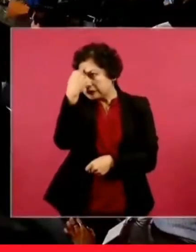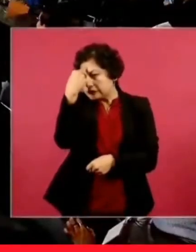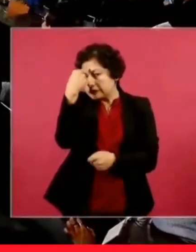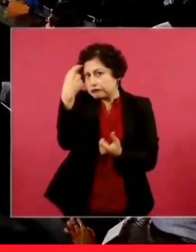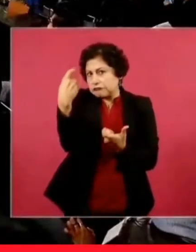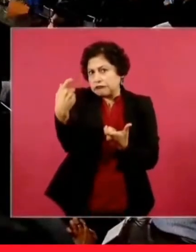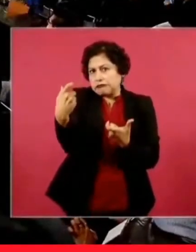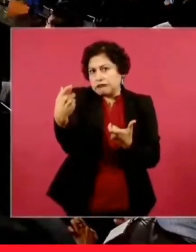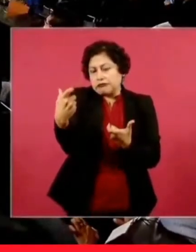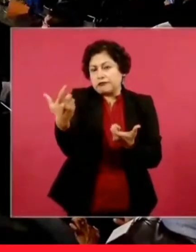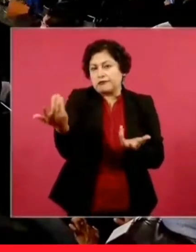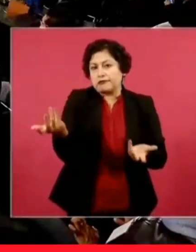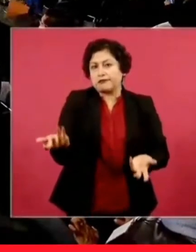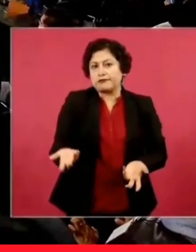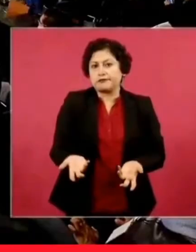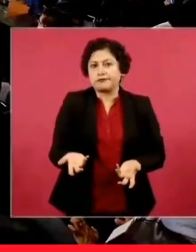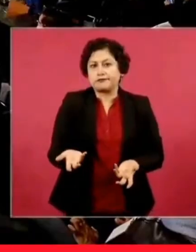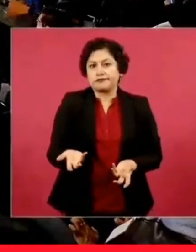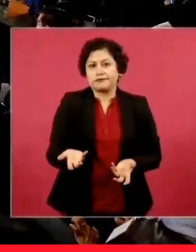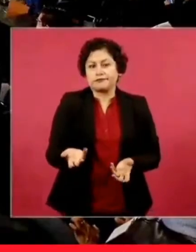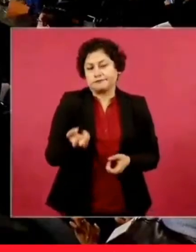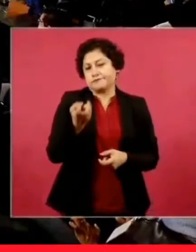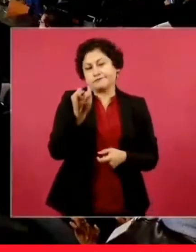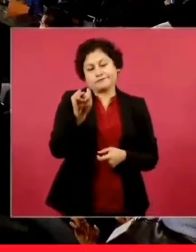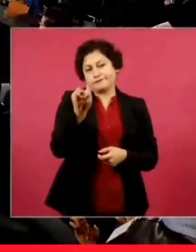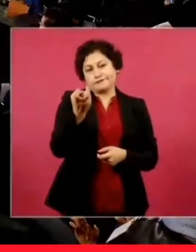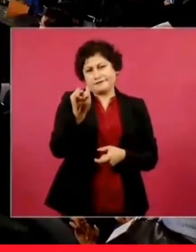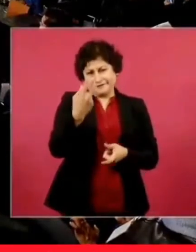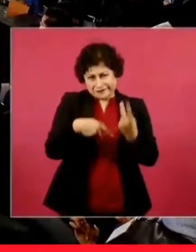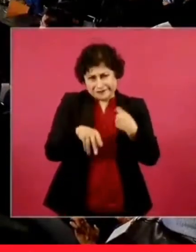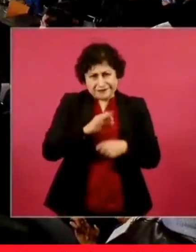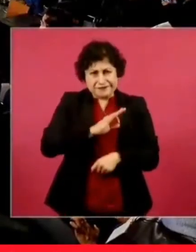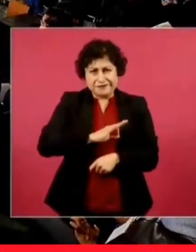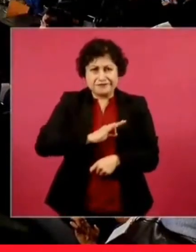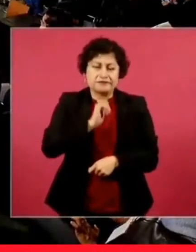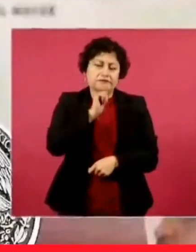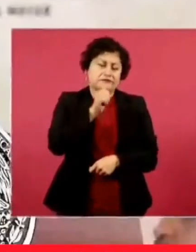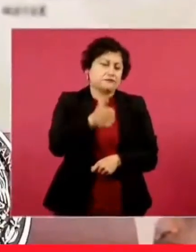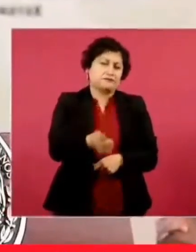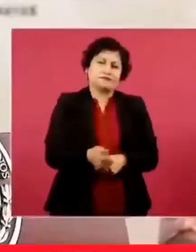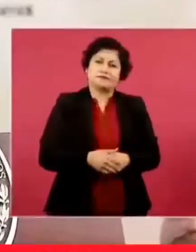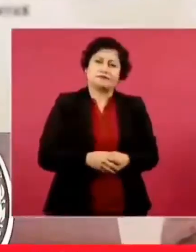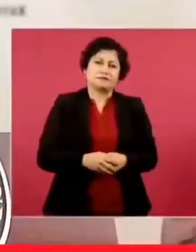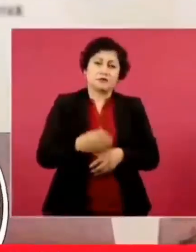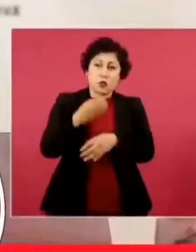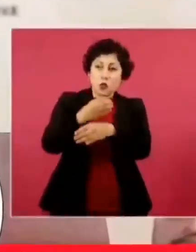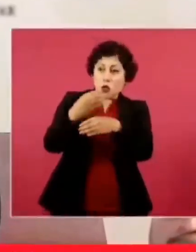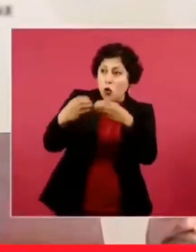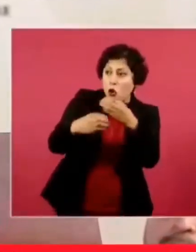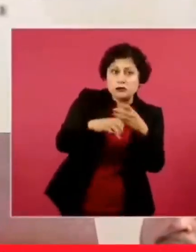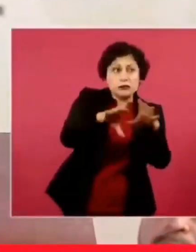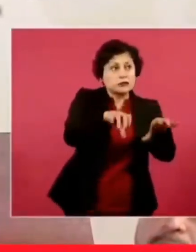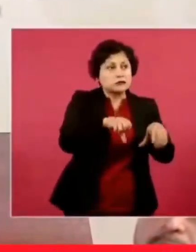que no es la felicidad, lo material no es felicidad.